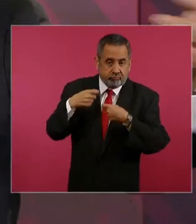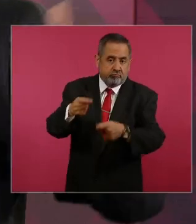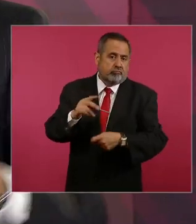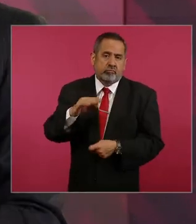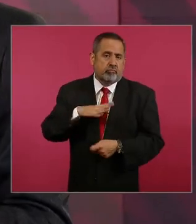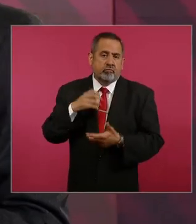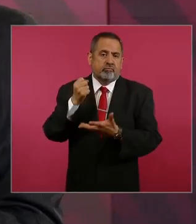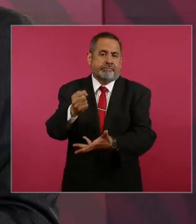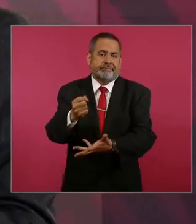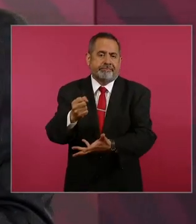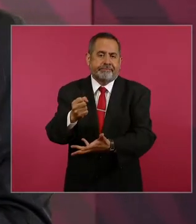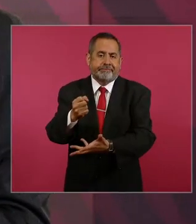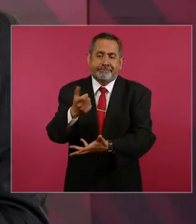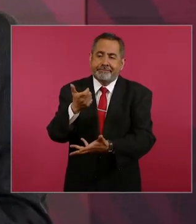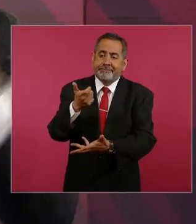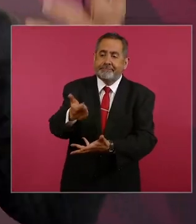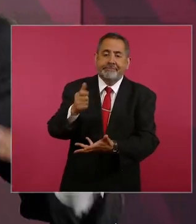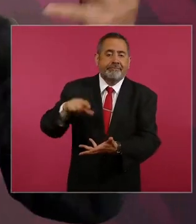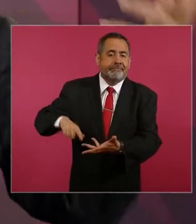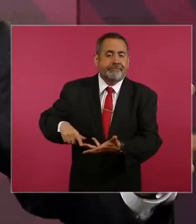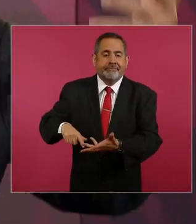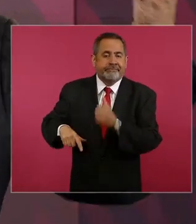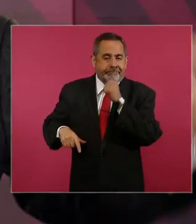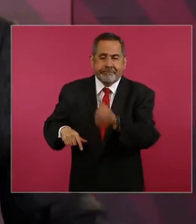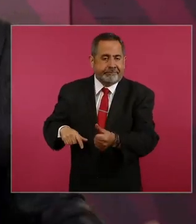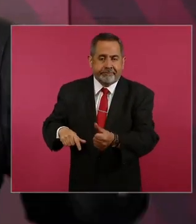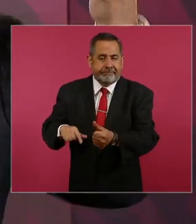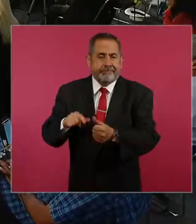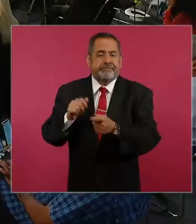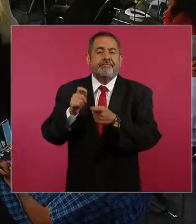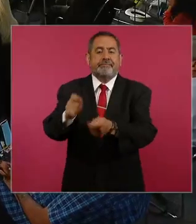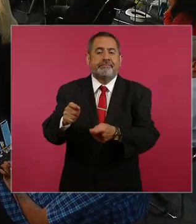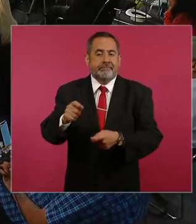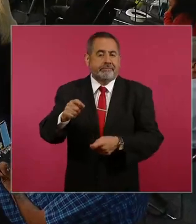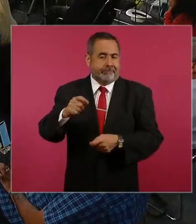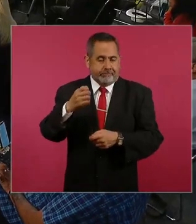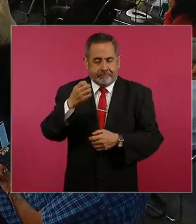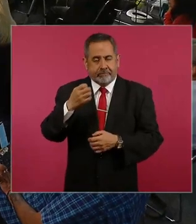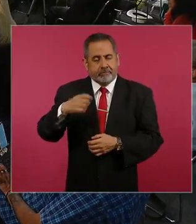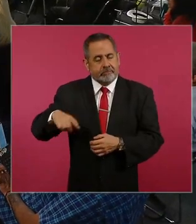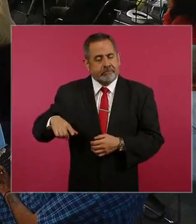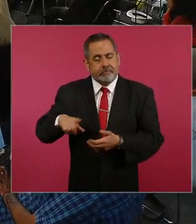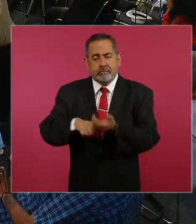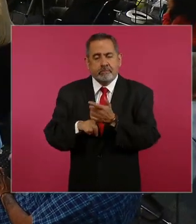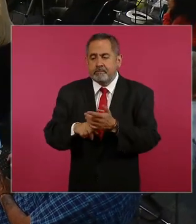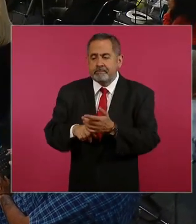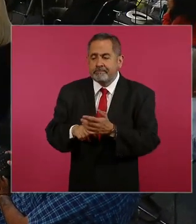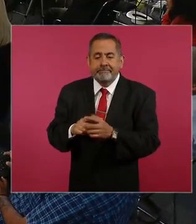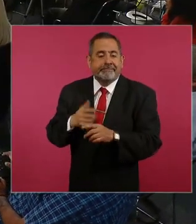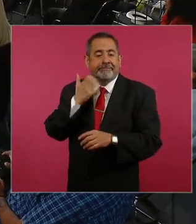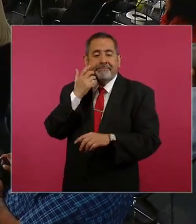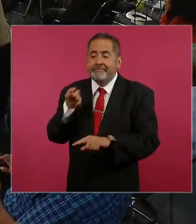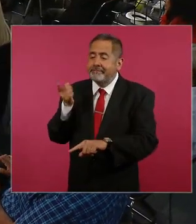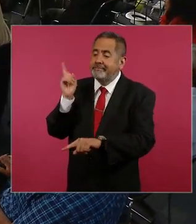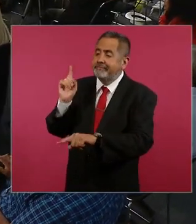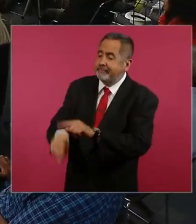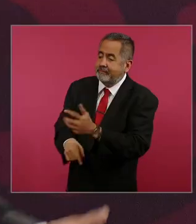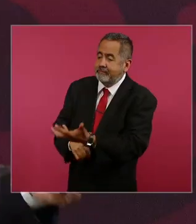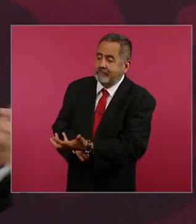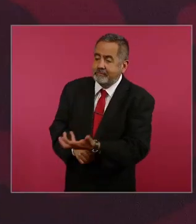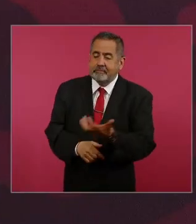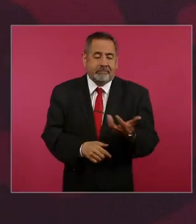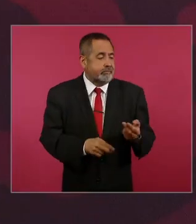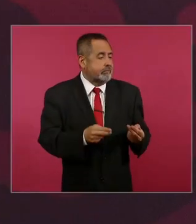universidades públicas porque estaban poniendo la educación y la salud al mercado como si fuese una